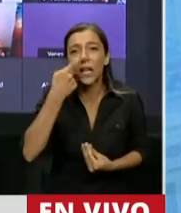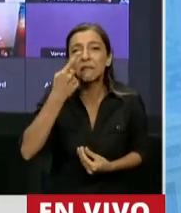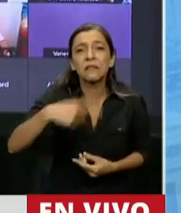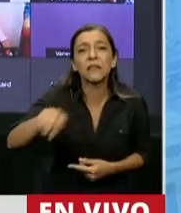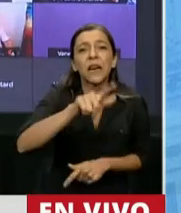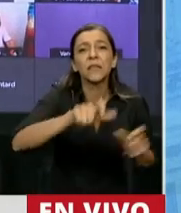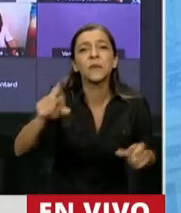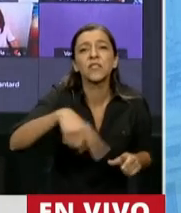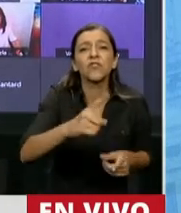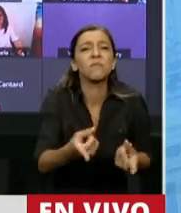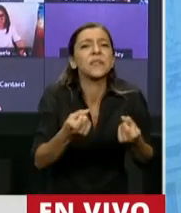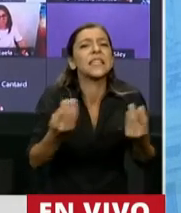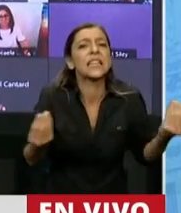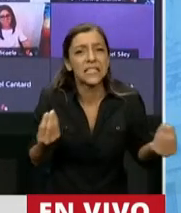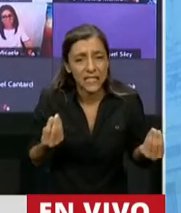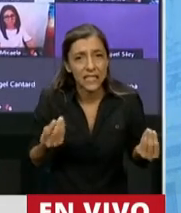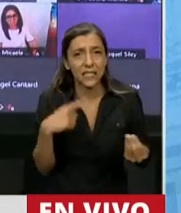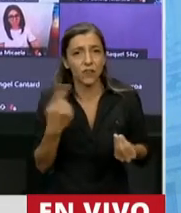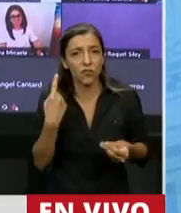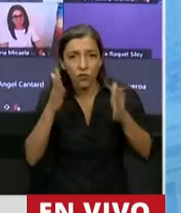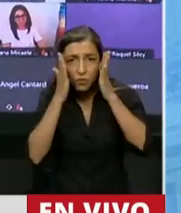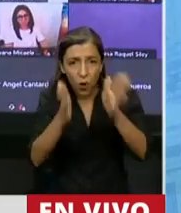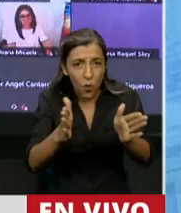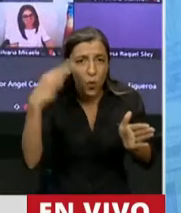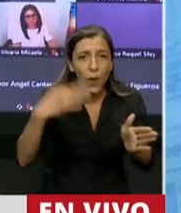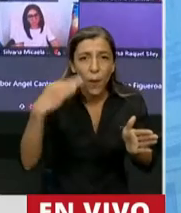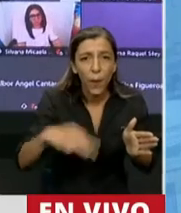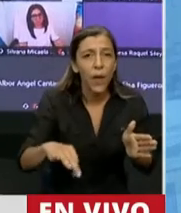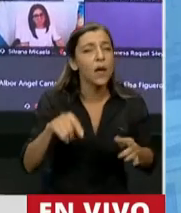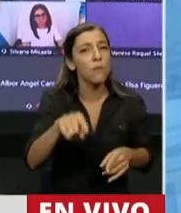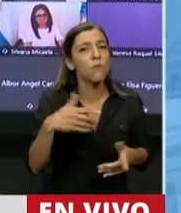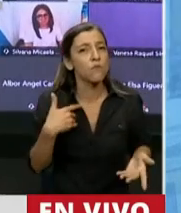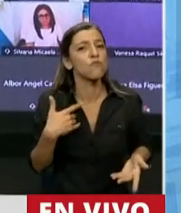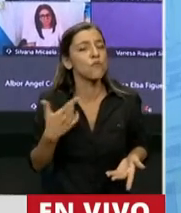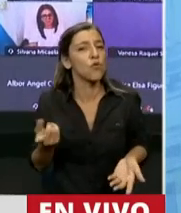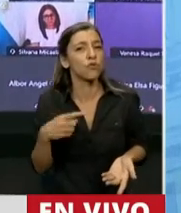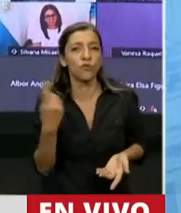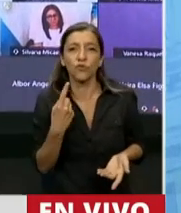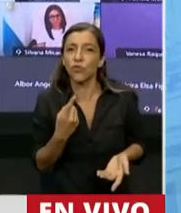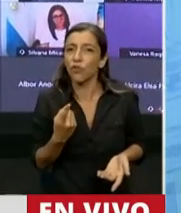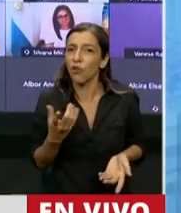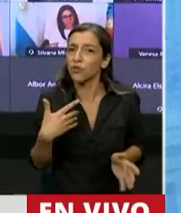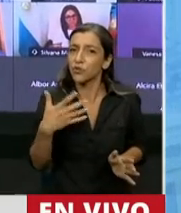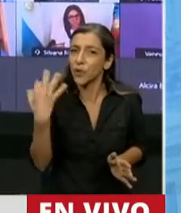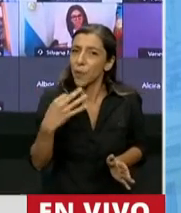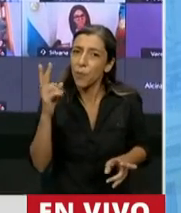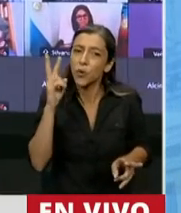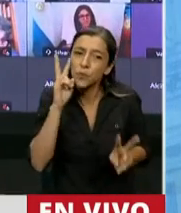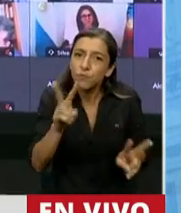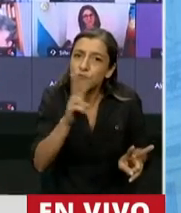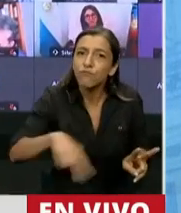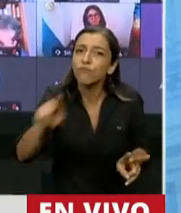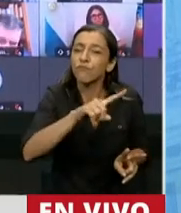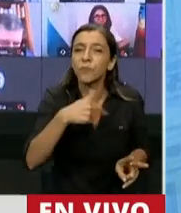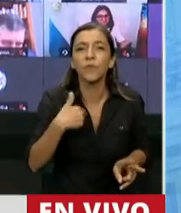de lo que necesitábamos realmente los argentinos lo sostienen a toda costa me parece que es un buen momento para